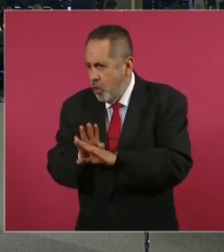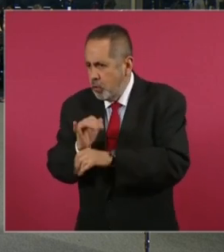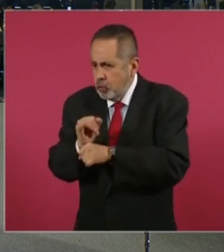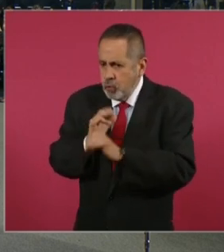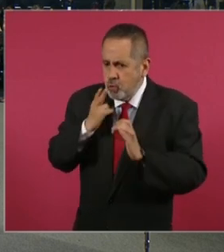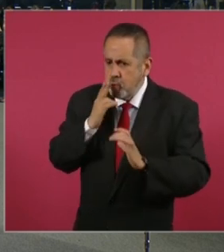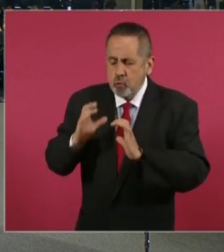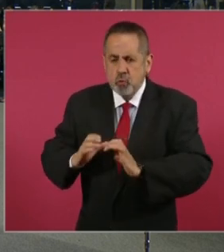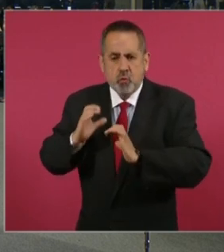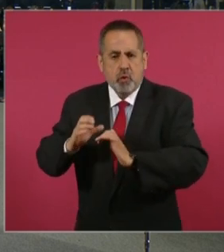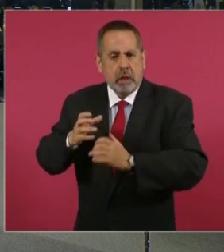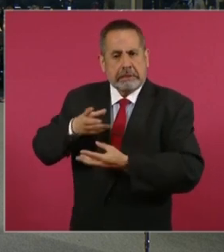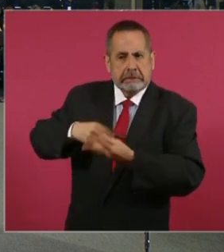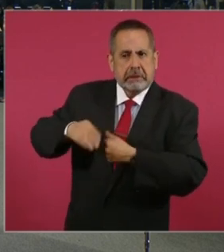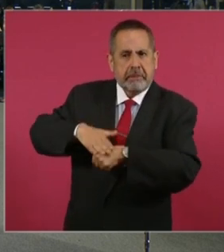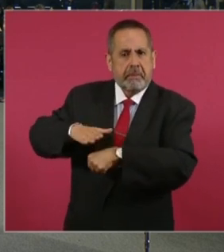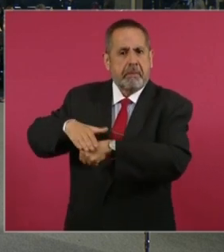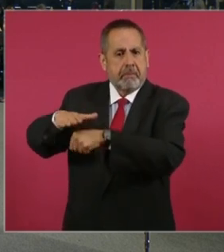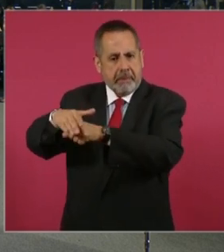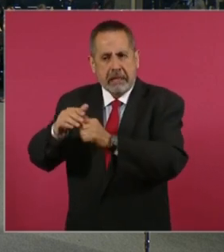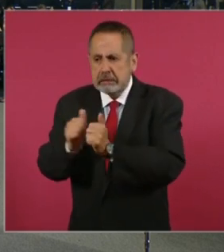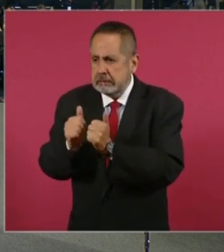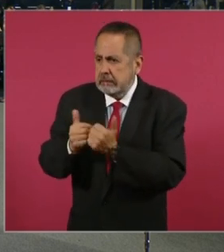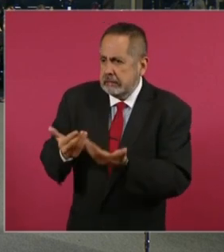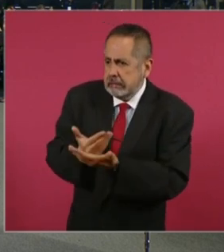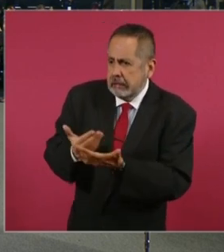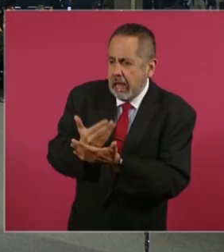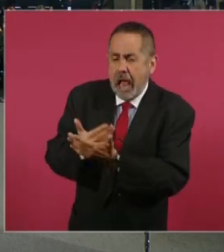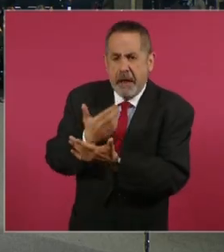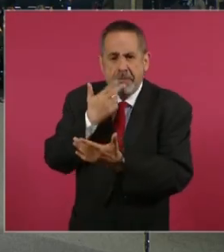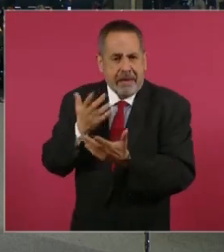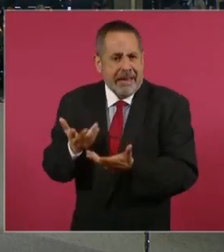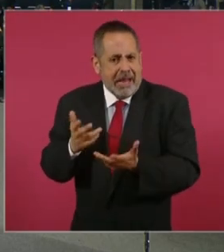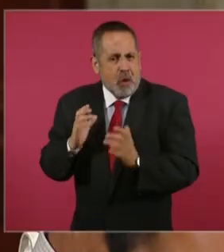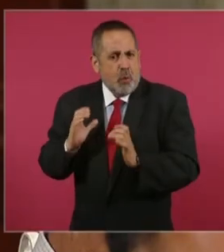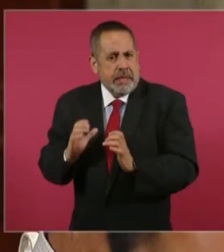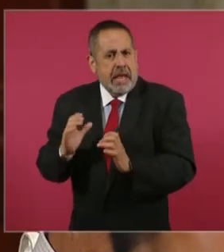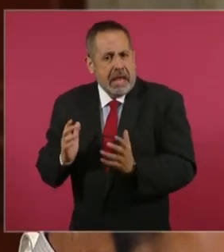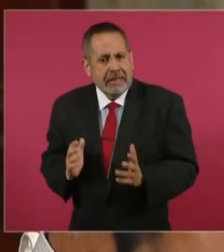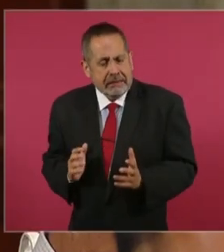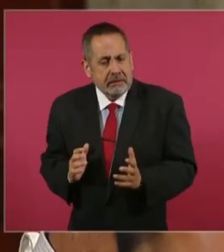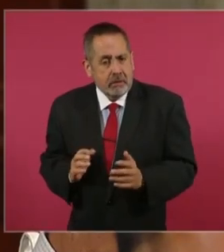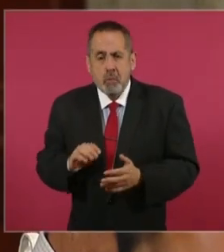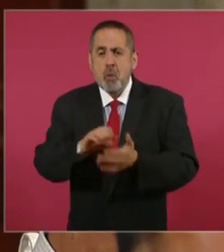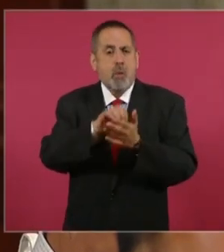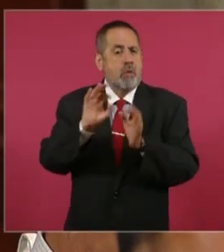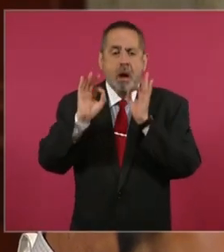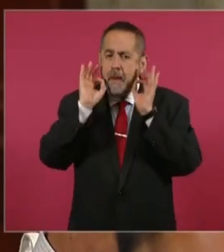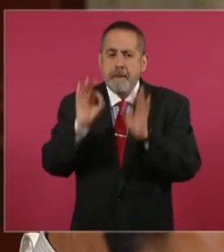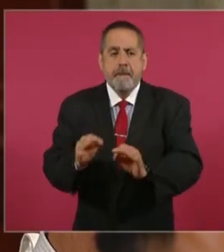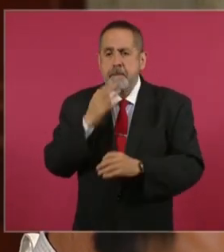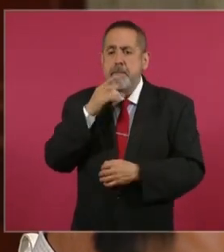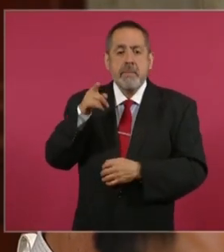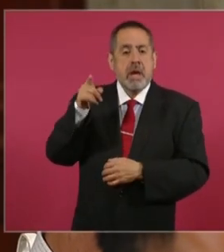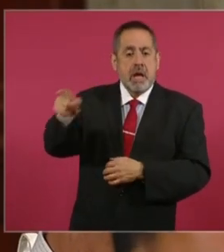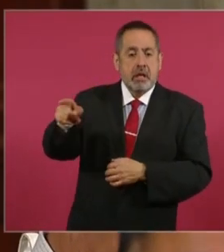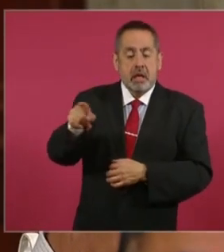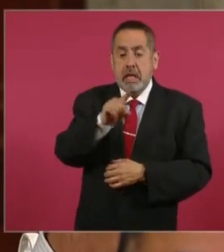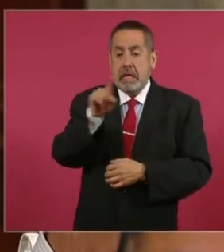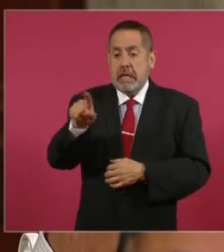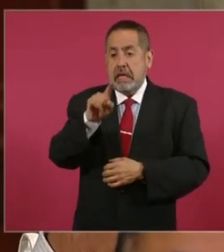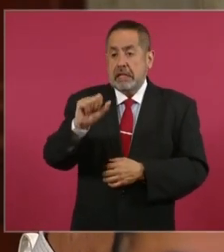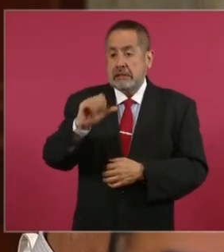preservación de especies. Como ilustración señalemos la loable labor del Parque Ecológico